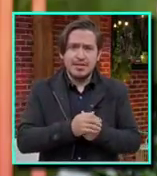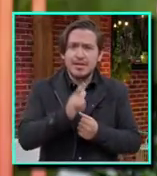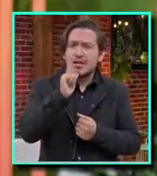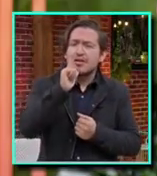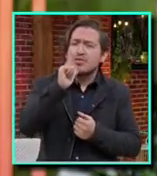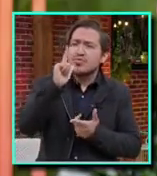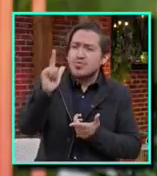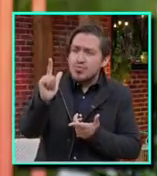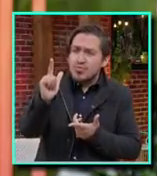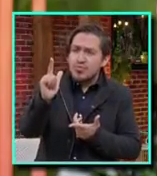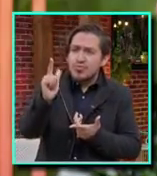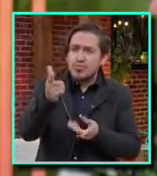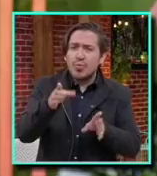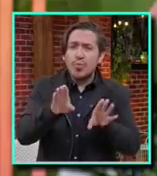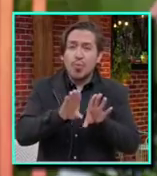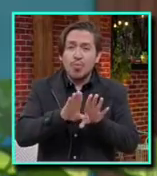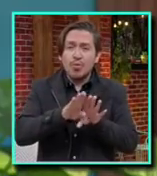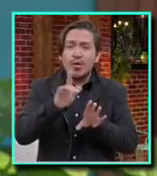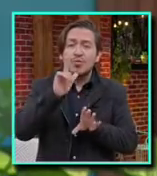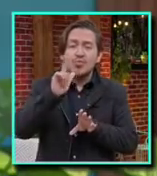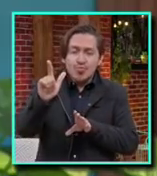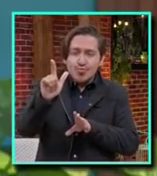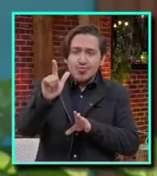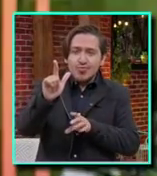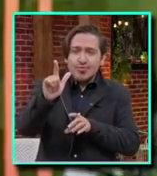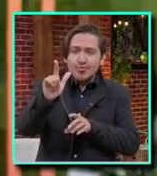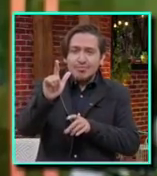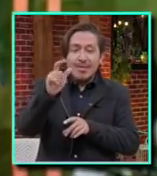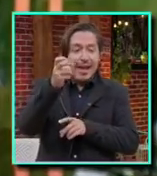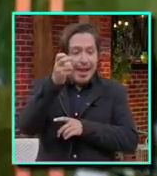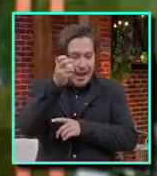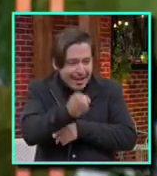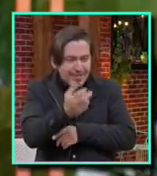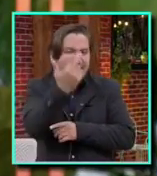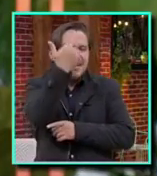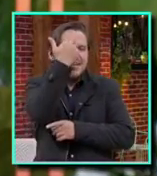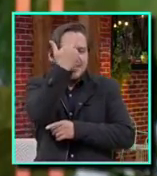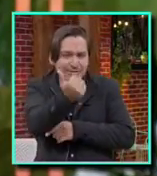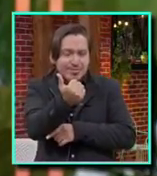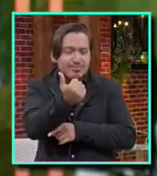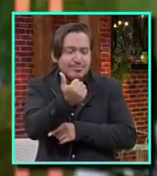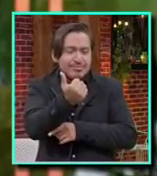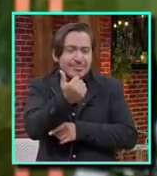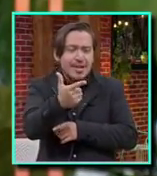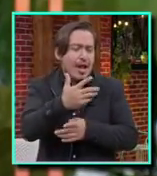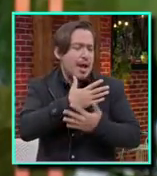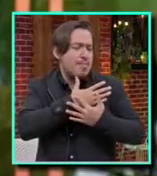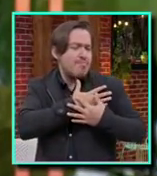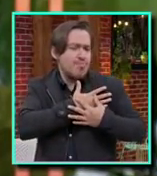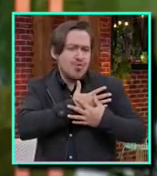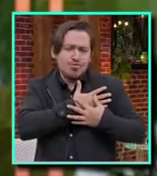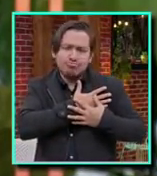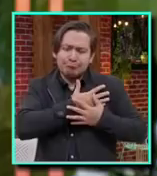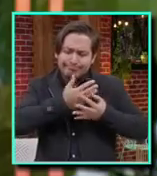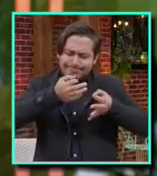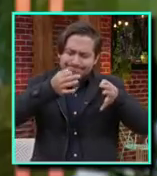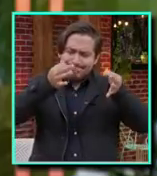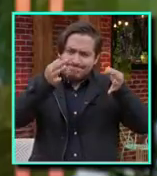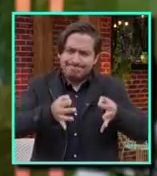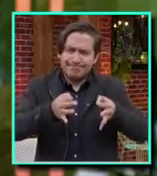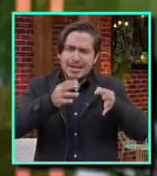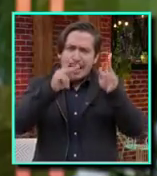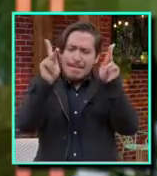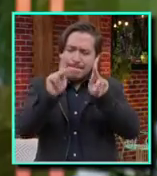ese generador de todo. Es la causa de todo lo que existe. Es ese amor puro, es esa paz, esa energía de todo